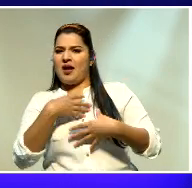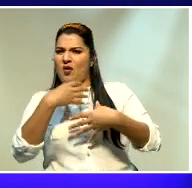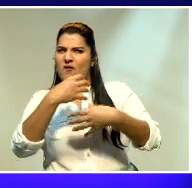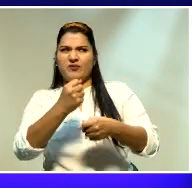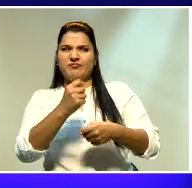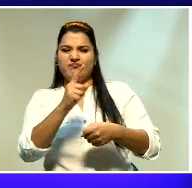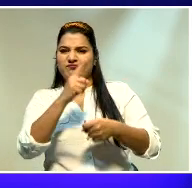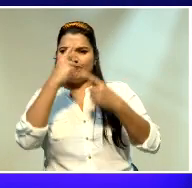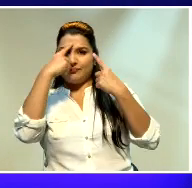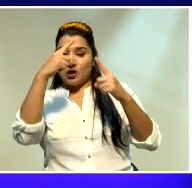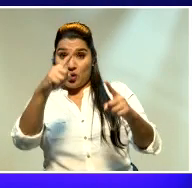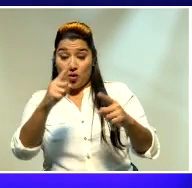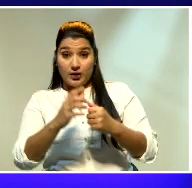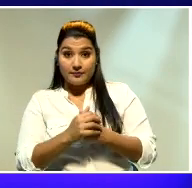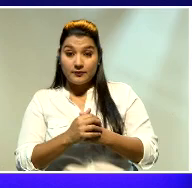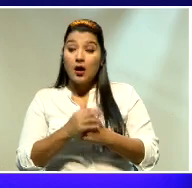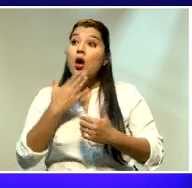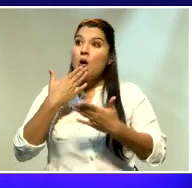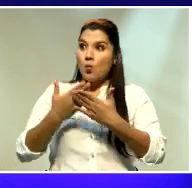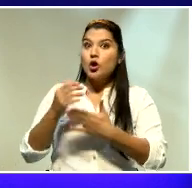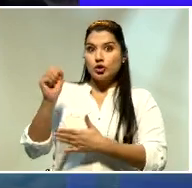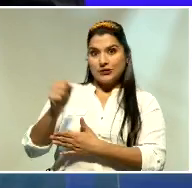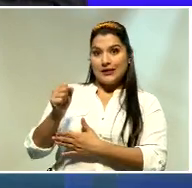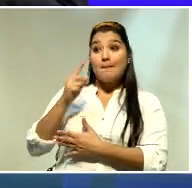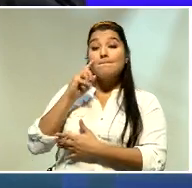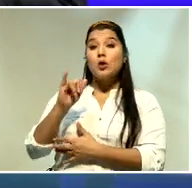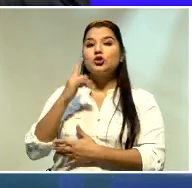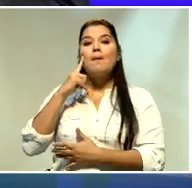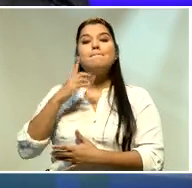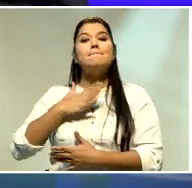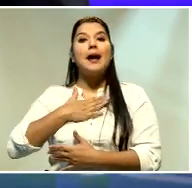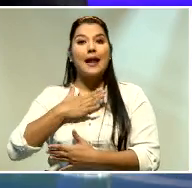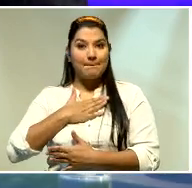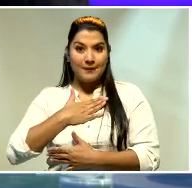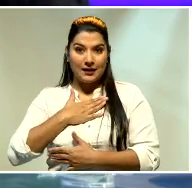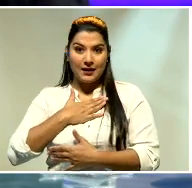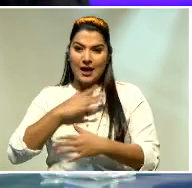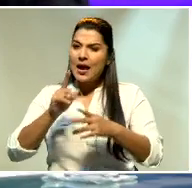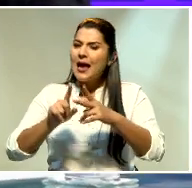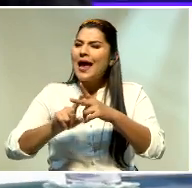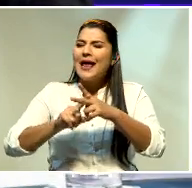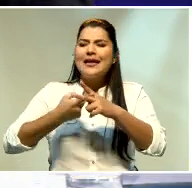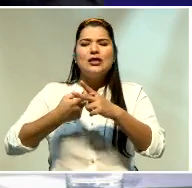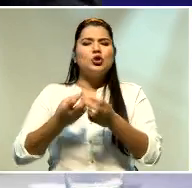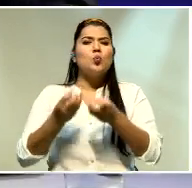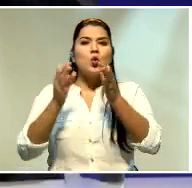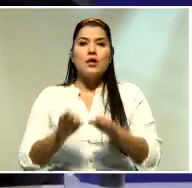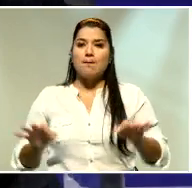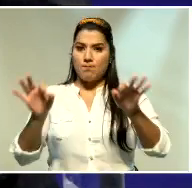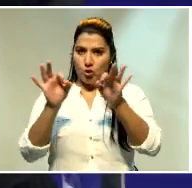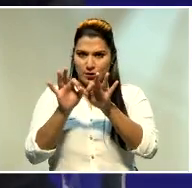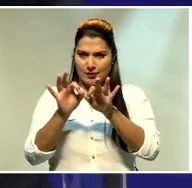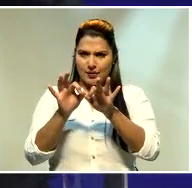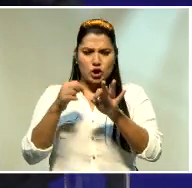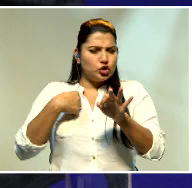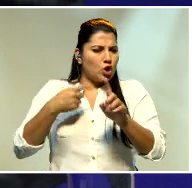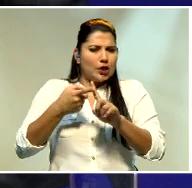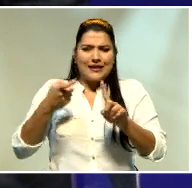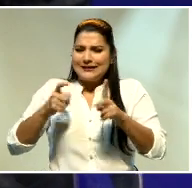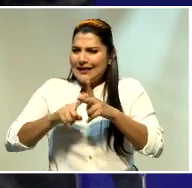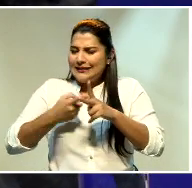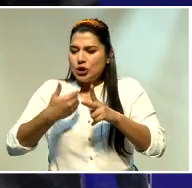cumpla efectivamente. No, en efecto, por eso para mí, desde el origen es muy importante. Yo tenía claro lo que iba a